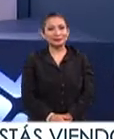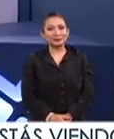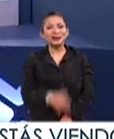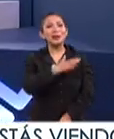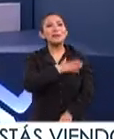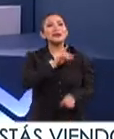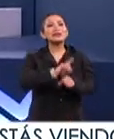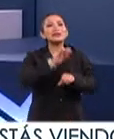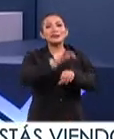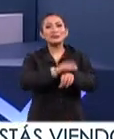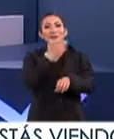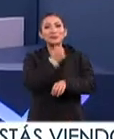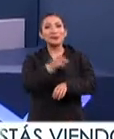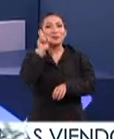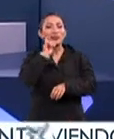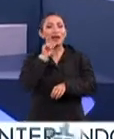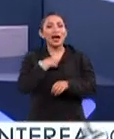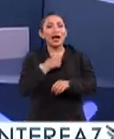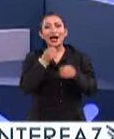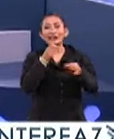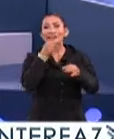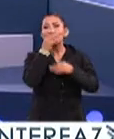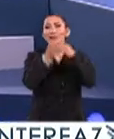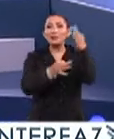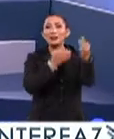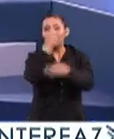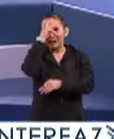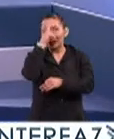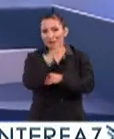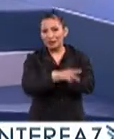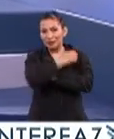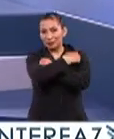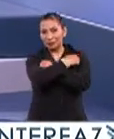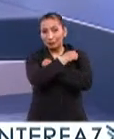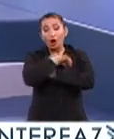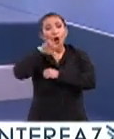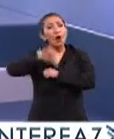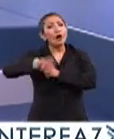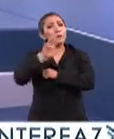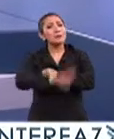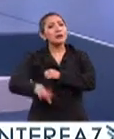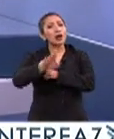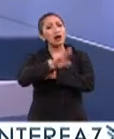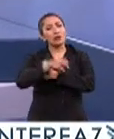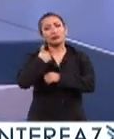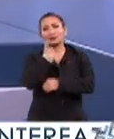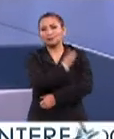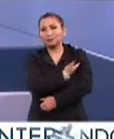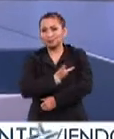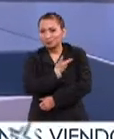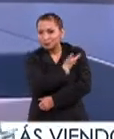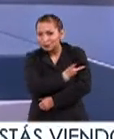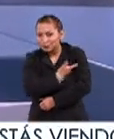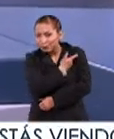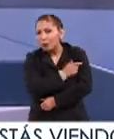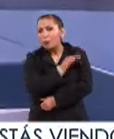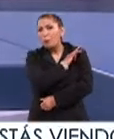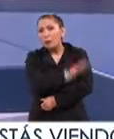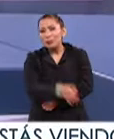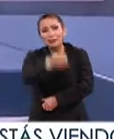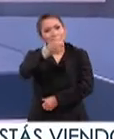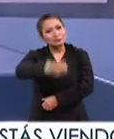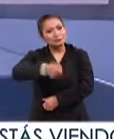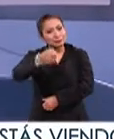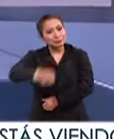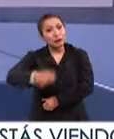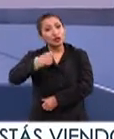Muy buenos días, amigos y amigas de la Agencia Informativa de Educación de México. Hoy es miércoles y me da muchísimo gusto tener la oportunidad de